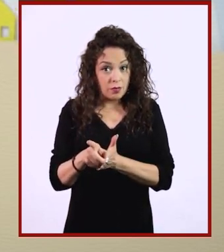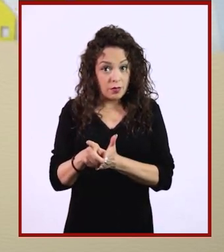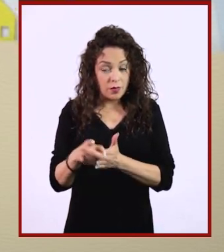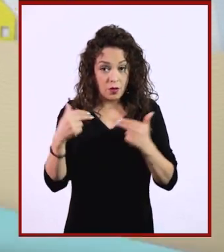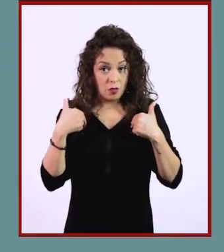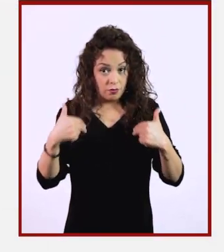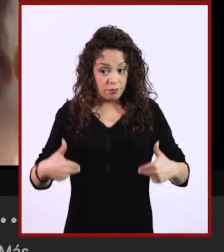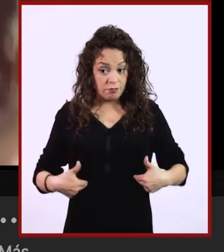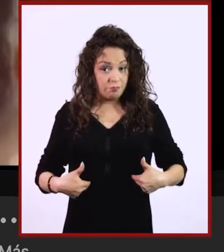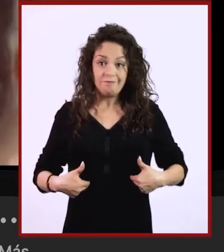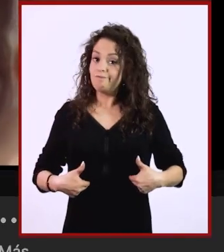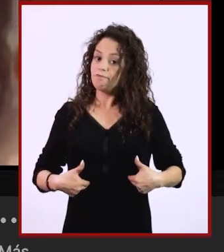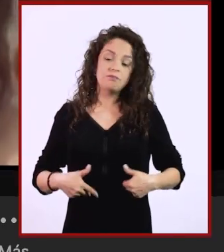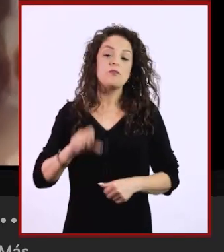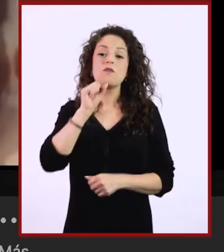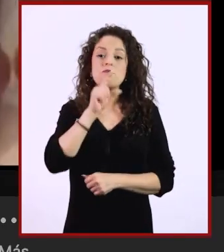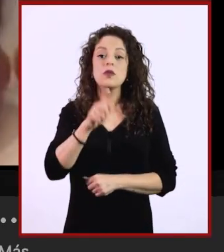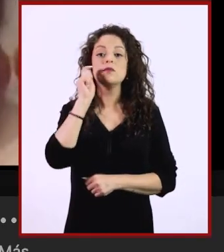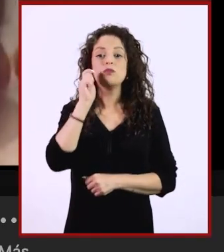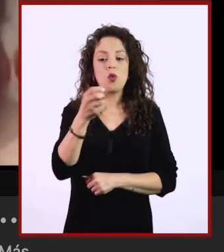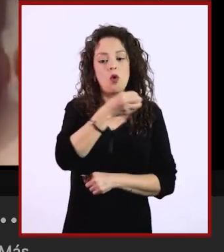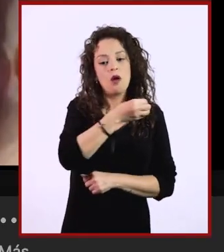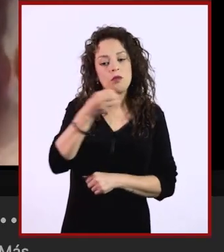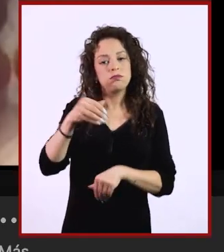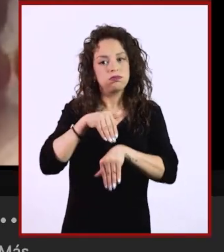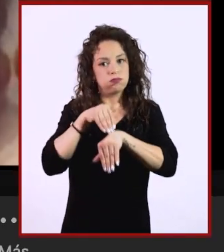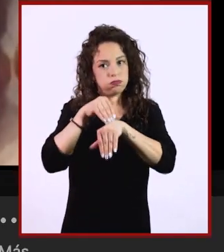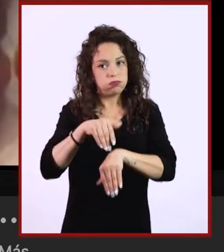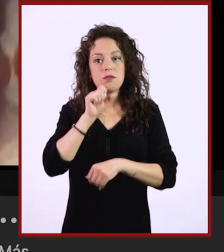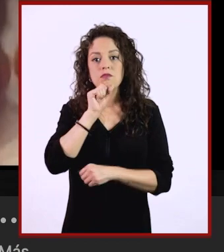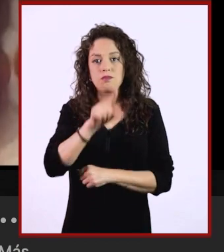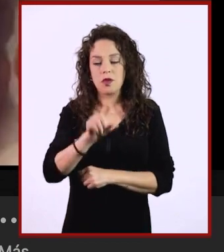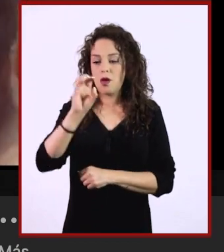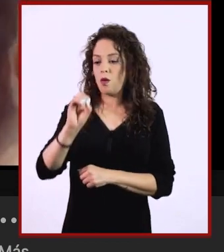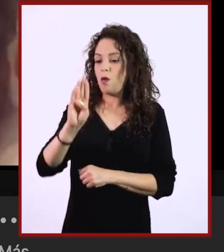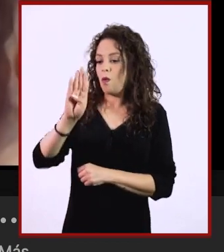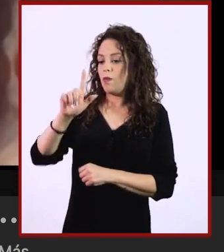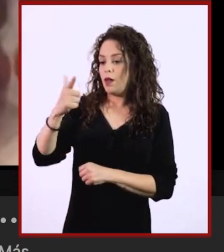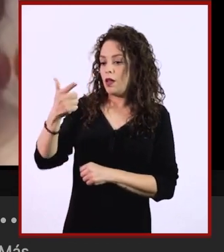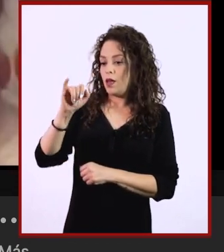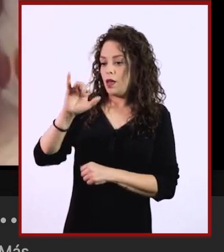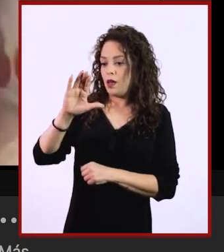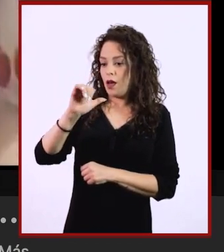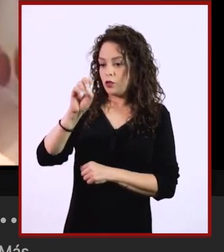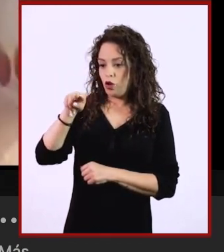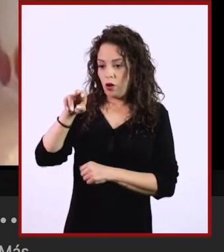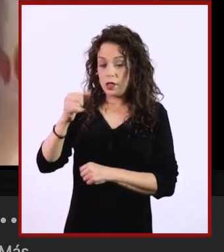como seres humanos, sino también a las obligaciones y sobre todo son responsables, ¿no?